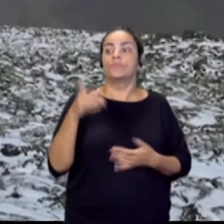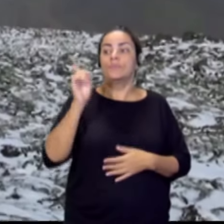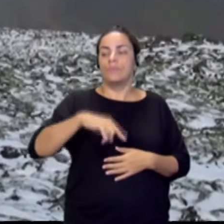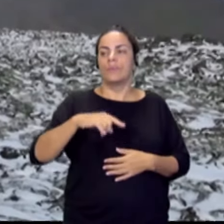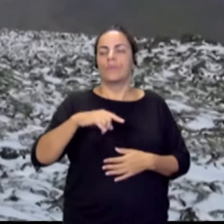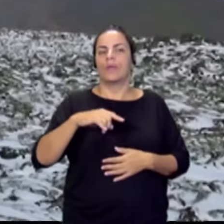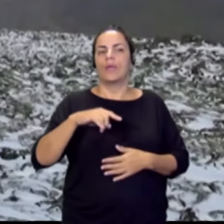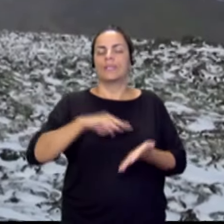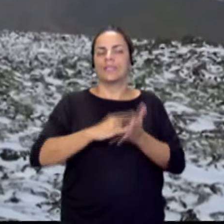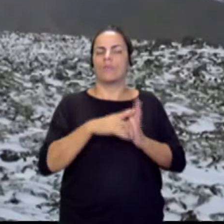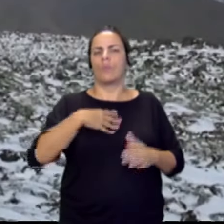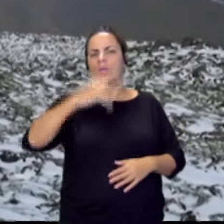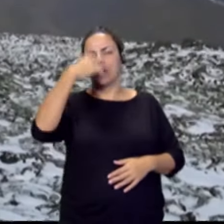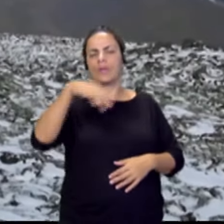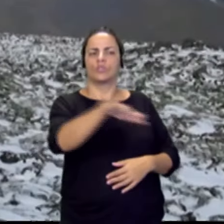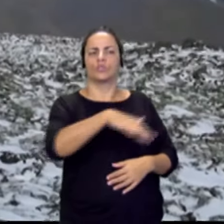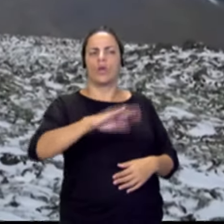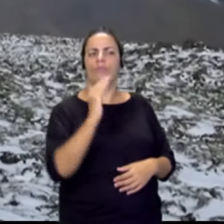mensajes a demanda.